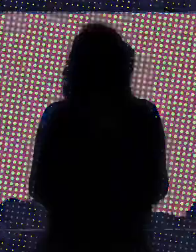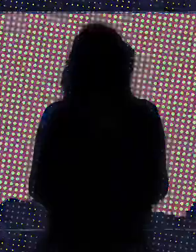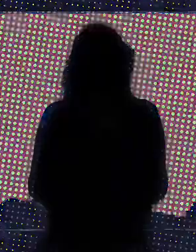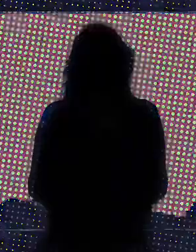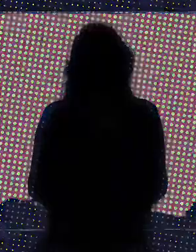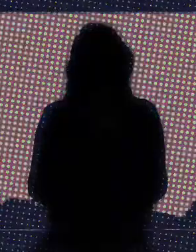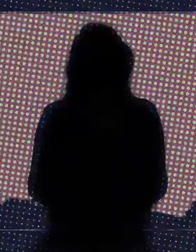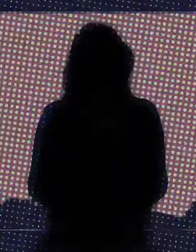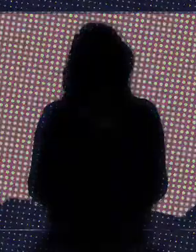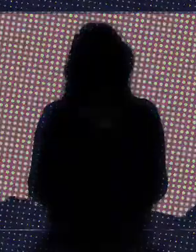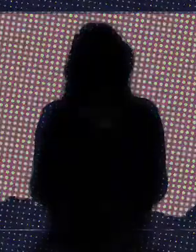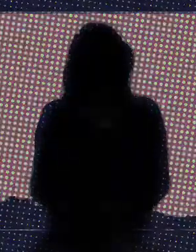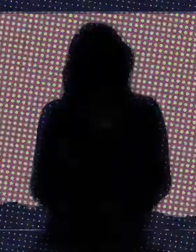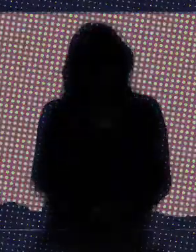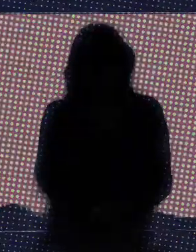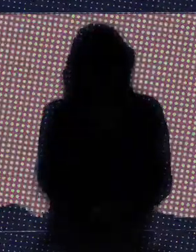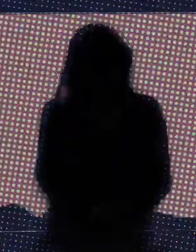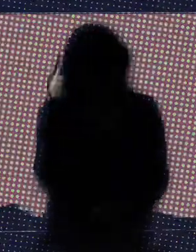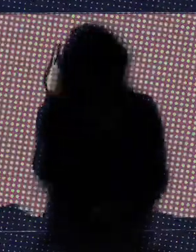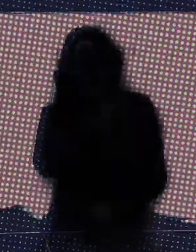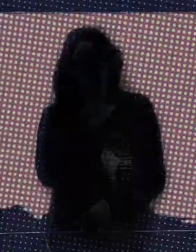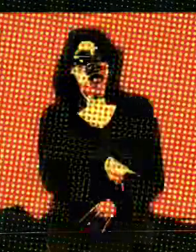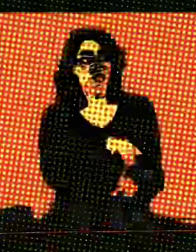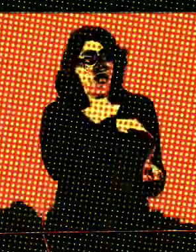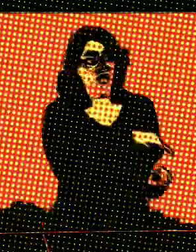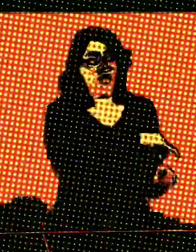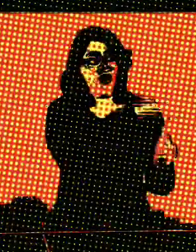¿No va a haber dedazo?